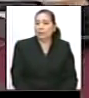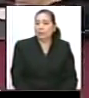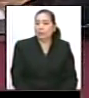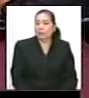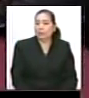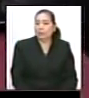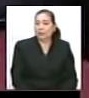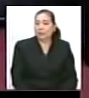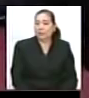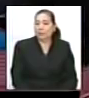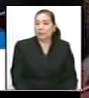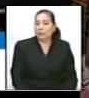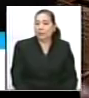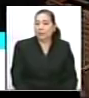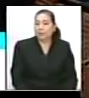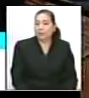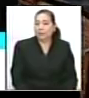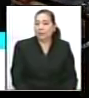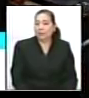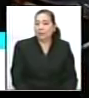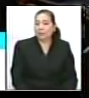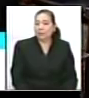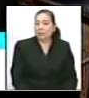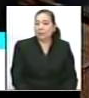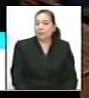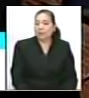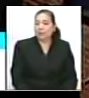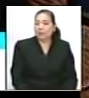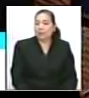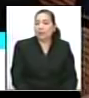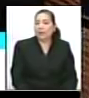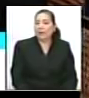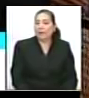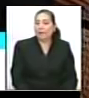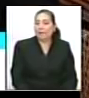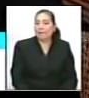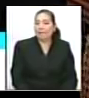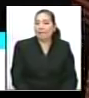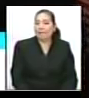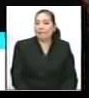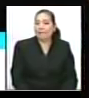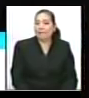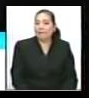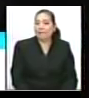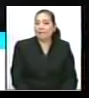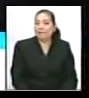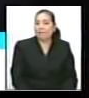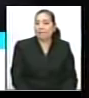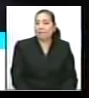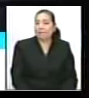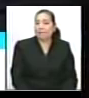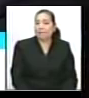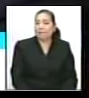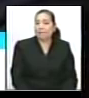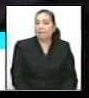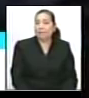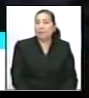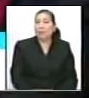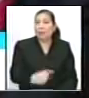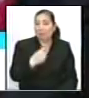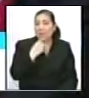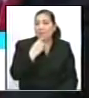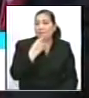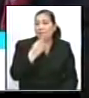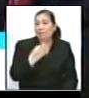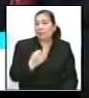Congresista Melgarejo. Melgarejo, a través suyo, presidente. Gracias, congresista Arana. Presidenta, es cierto que